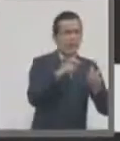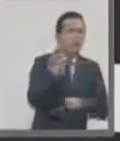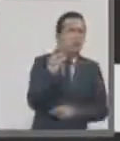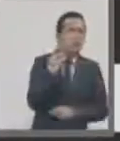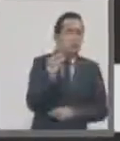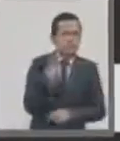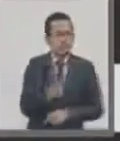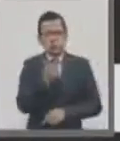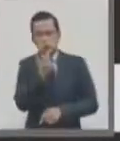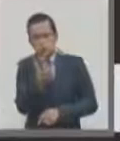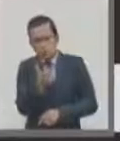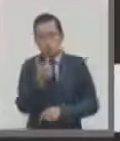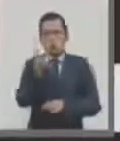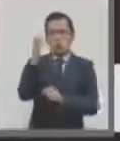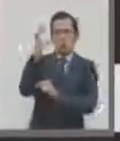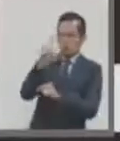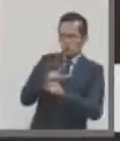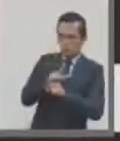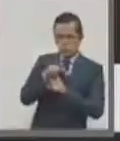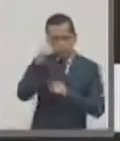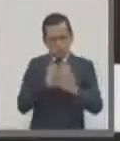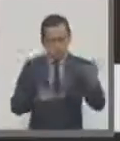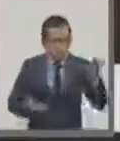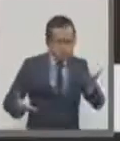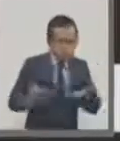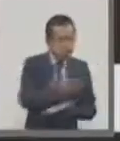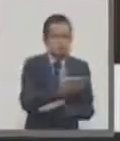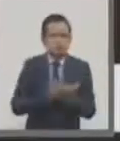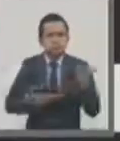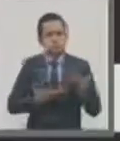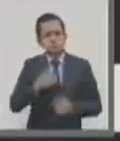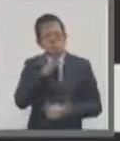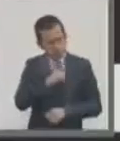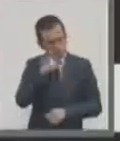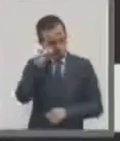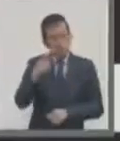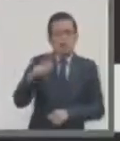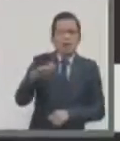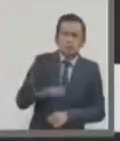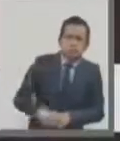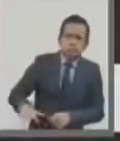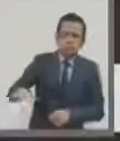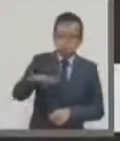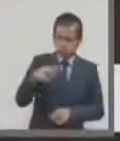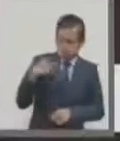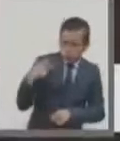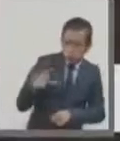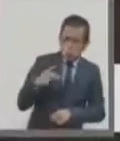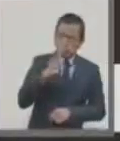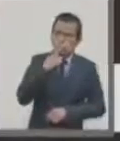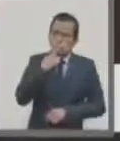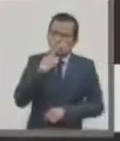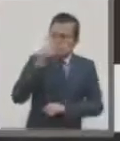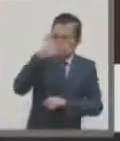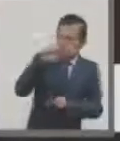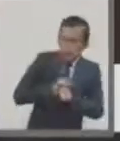y culturales de la sociedad y a que promuevan el conocimiento y el respeto de su patrimonio y